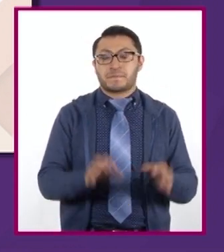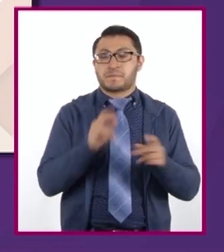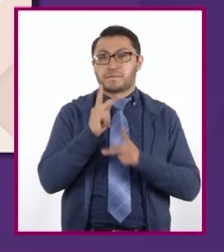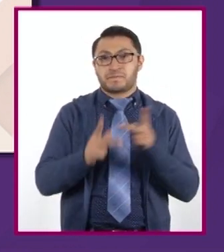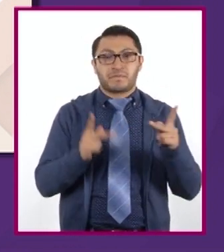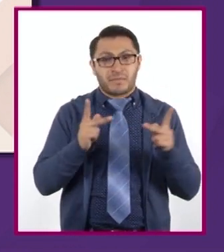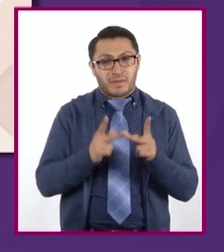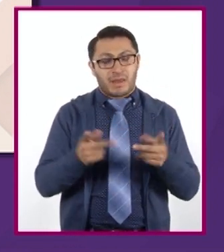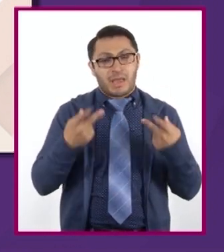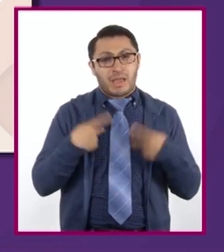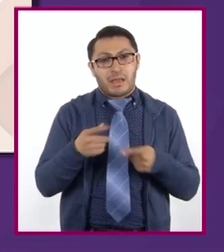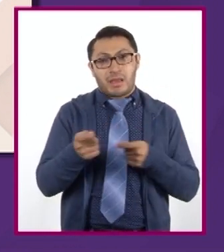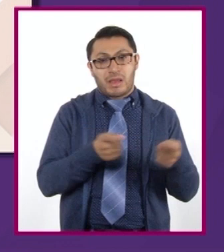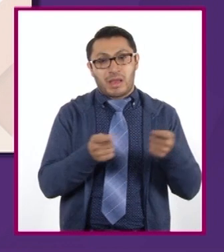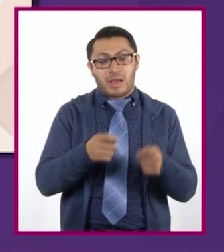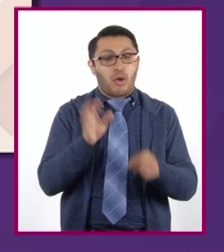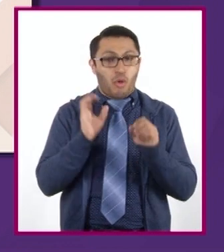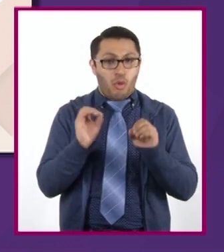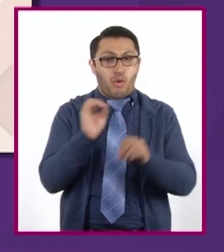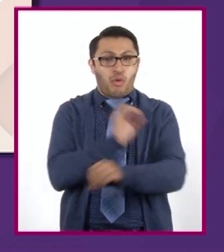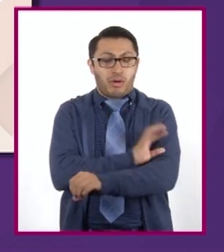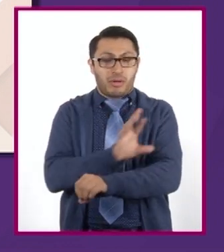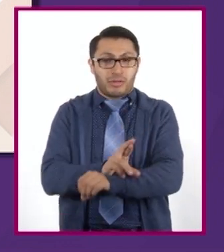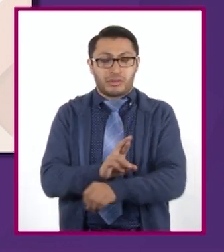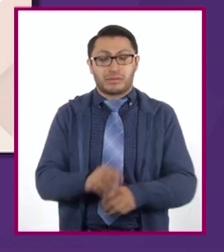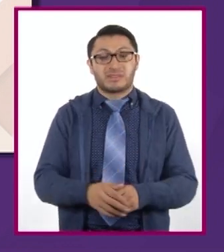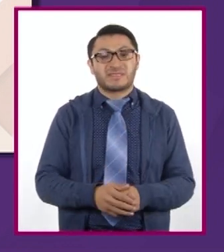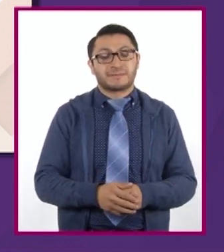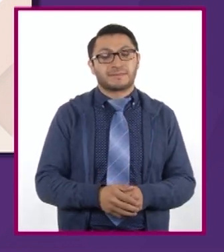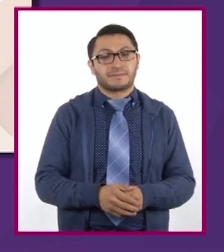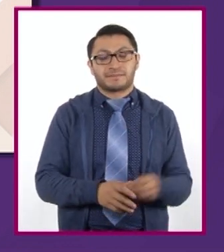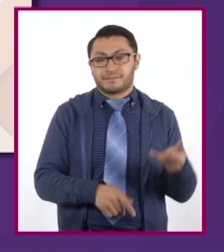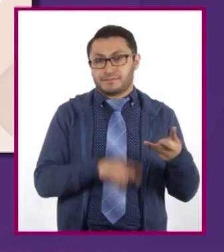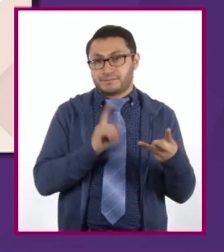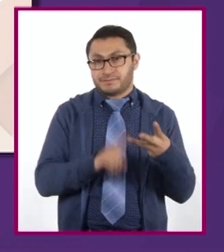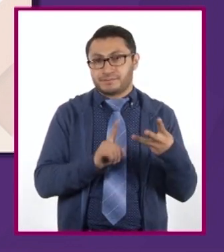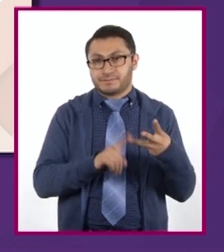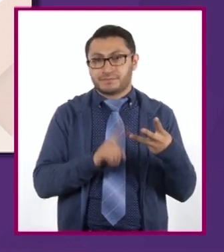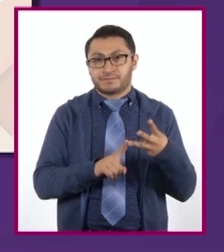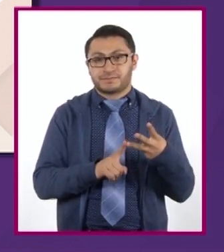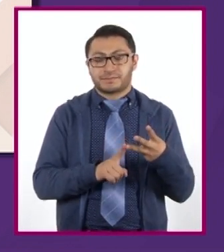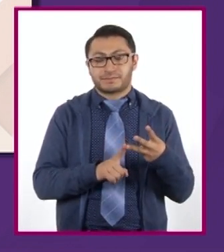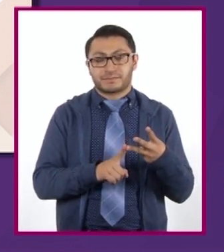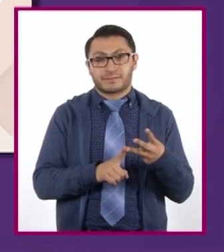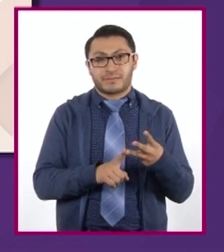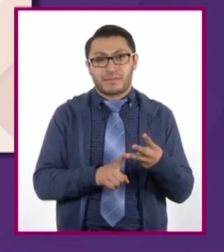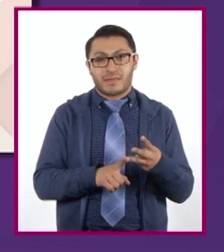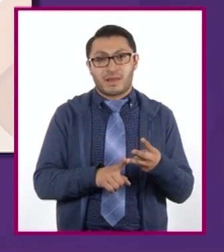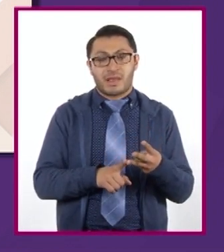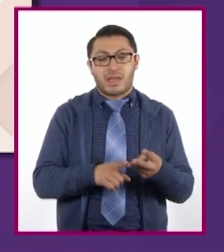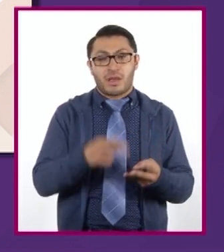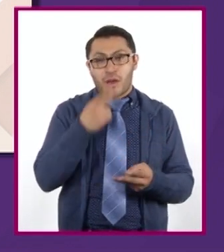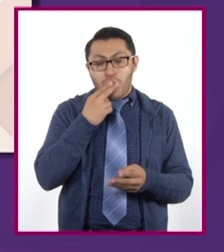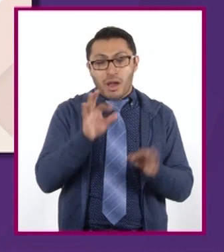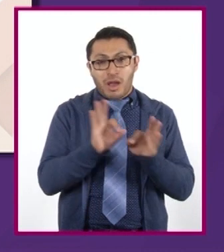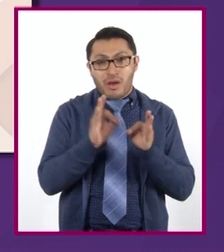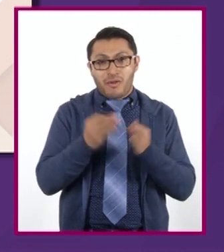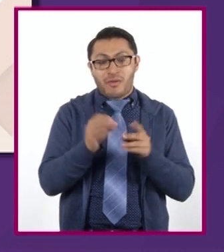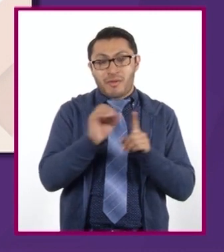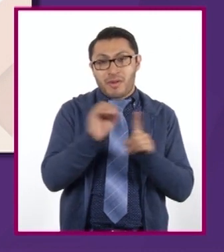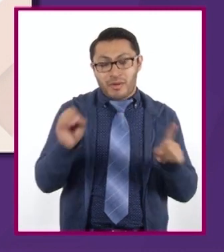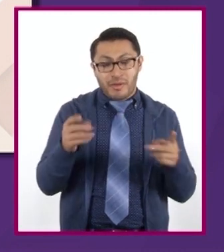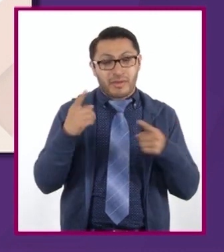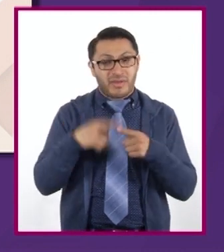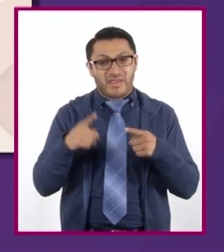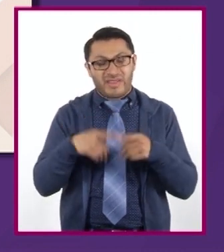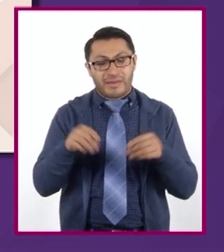Perfecto. El moderador o coordinador. Número 3. Recurren a estrategias discursivas al exponer